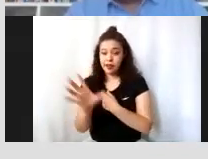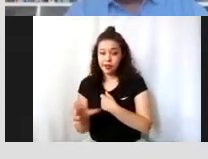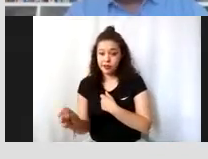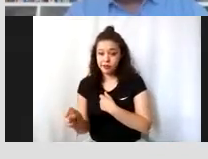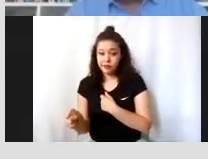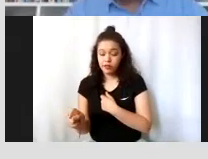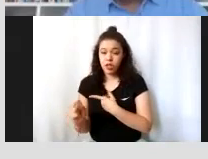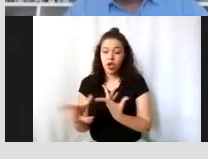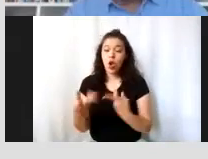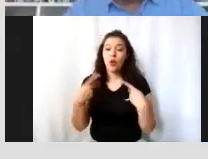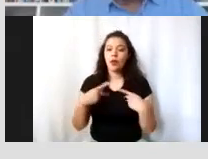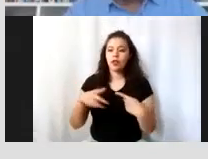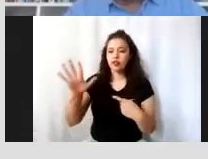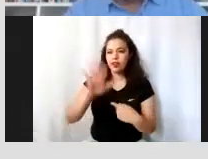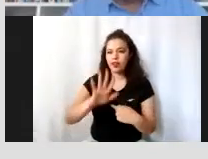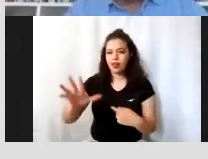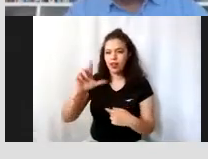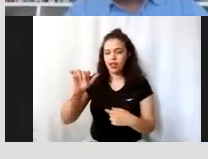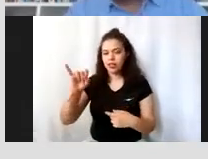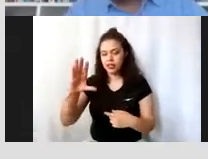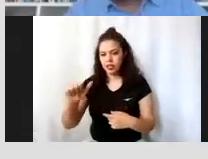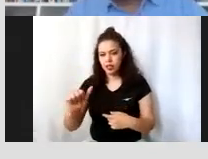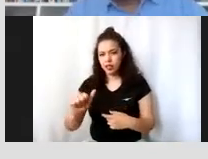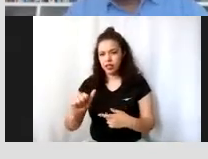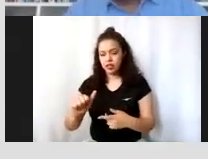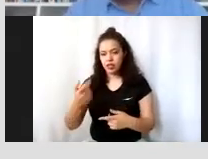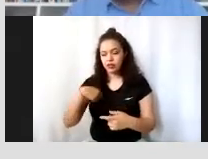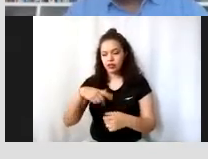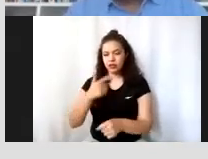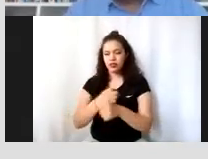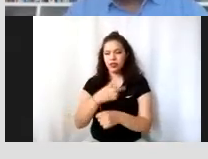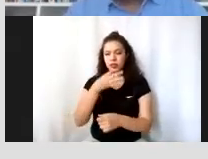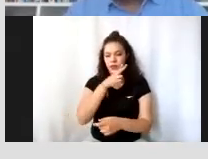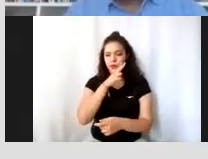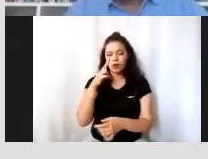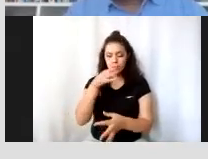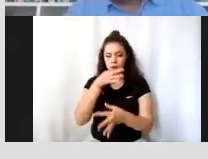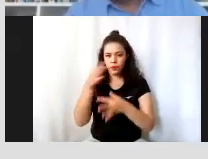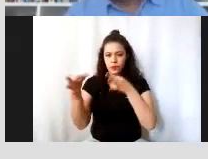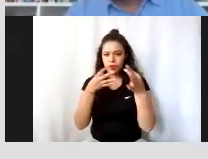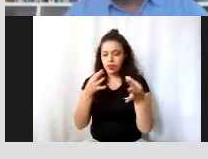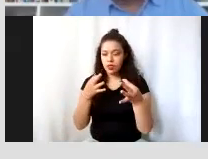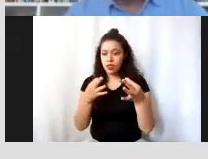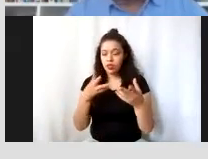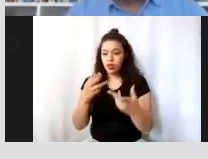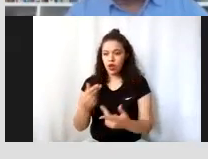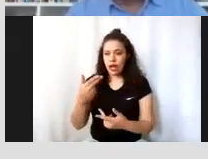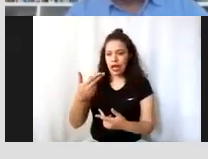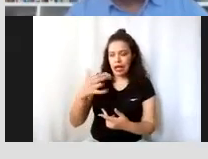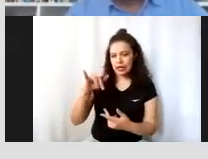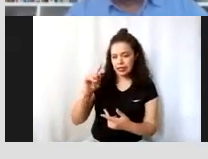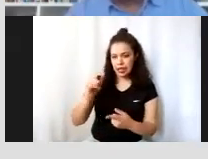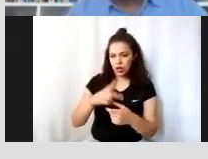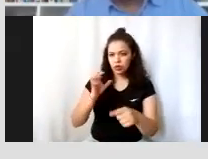países asiáticos. Y de repente ustedes se dan cuenta, porque en las noticias sale, que cada vez ya no nada más hay haitianos o salvadoreños